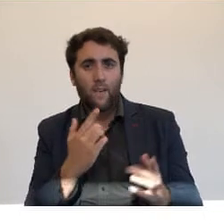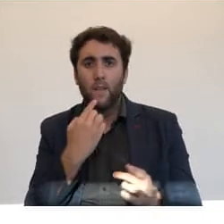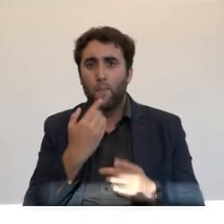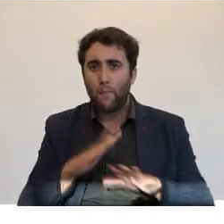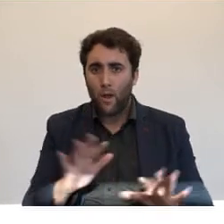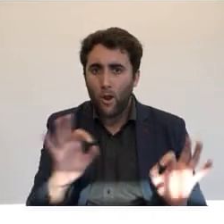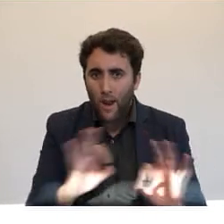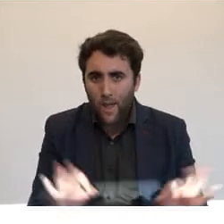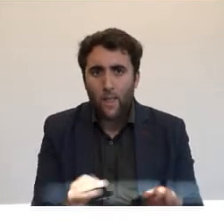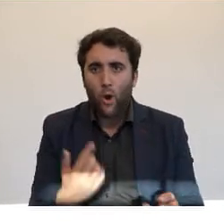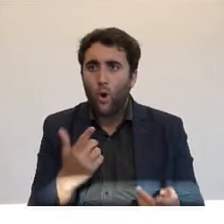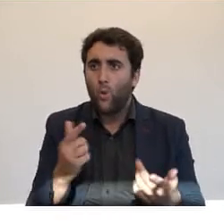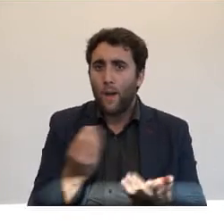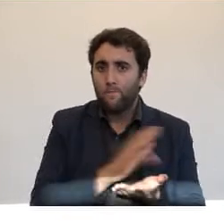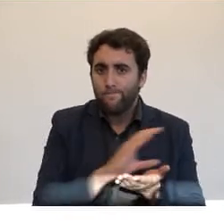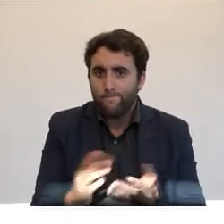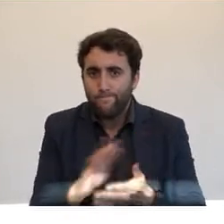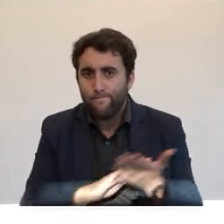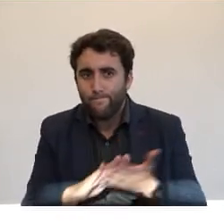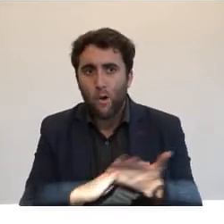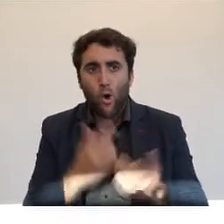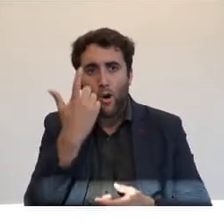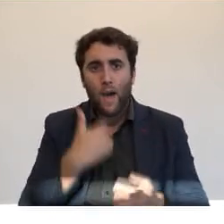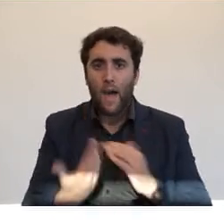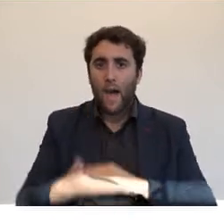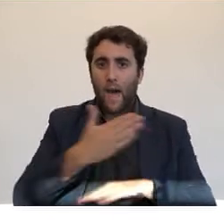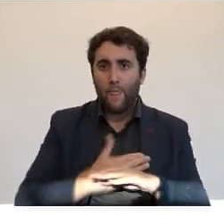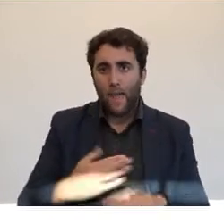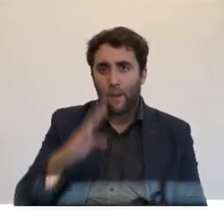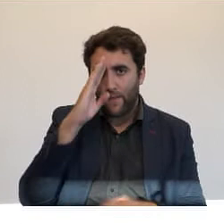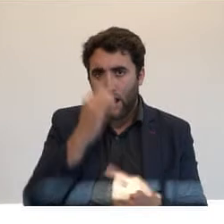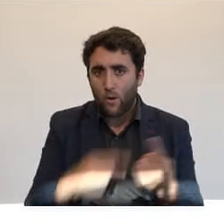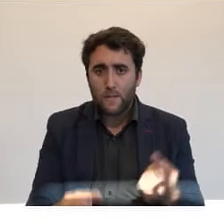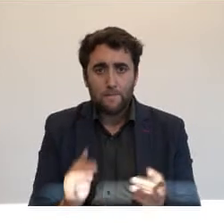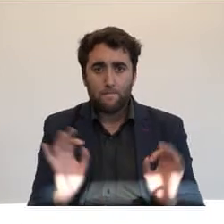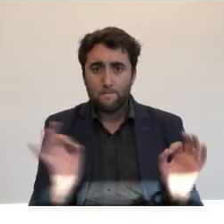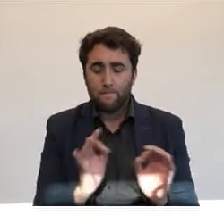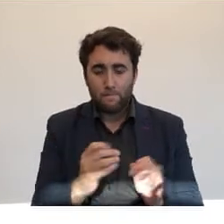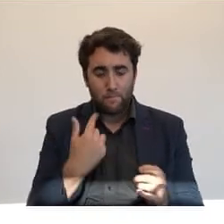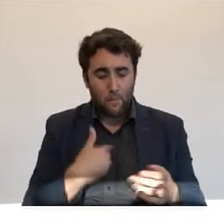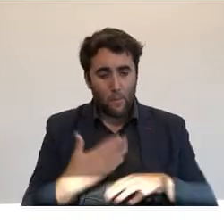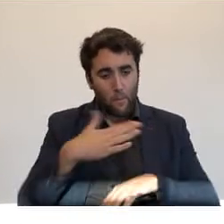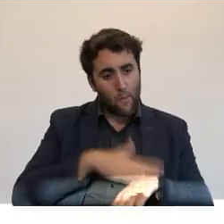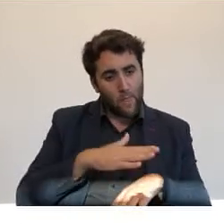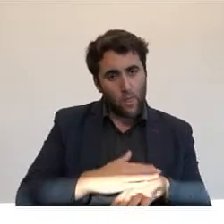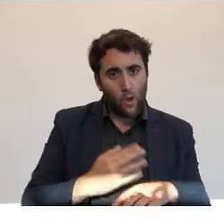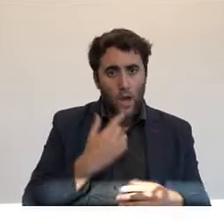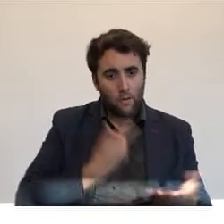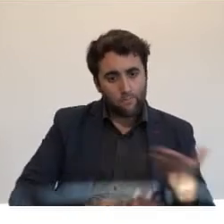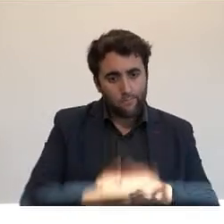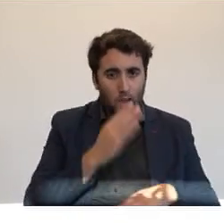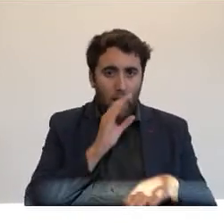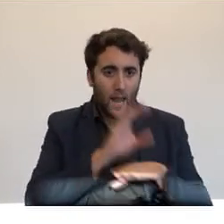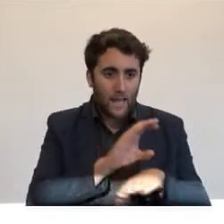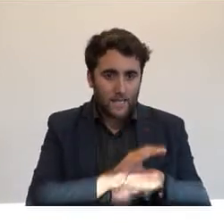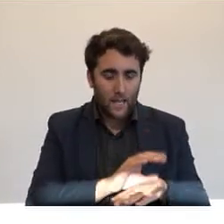sin el tiempo ni los recursos adecuados, sin la formación pertinente, a tener que trasladar esos espacios de reflexión y diálogo que deben ser